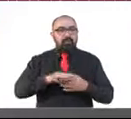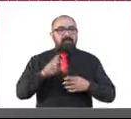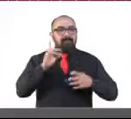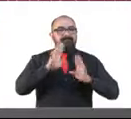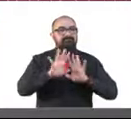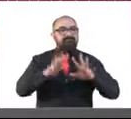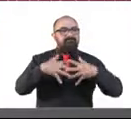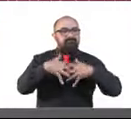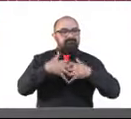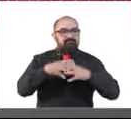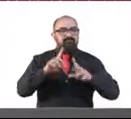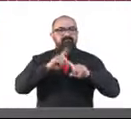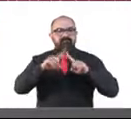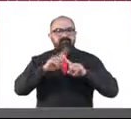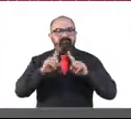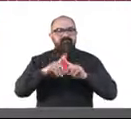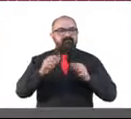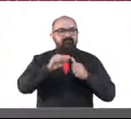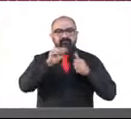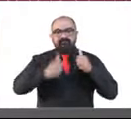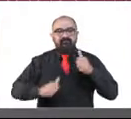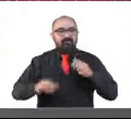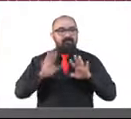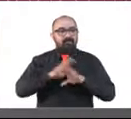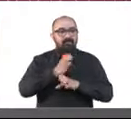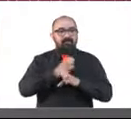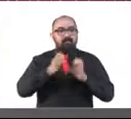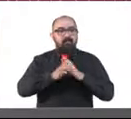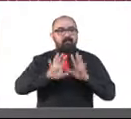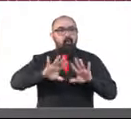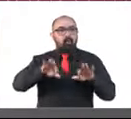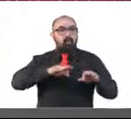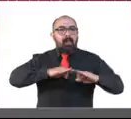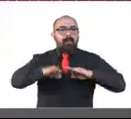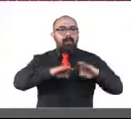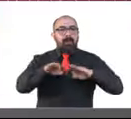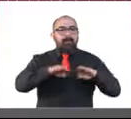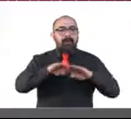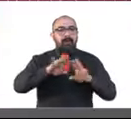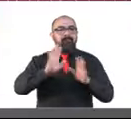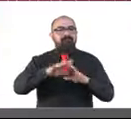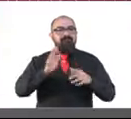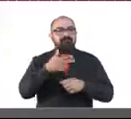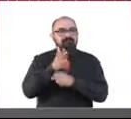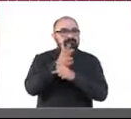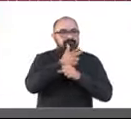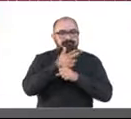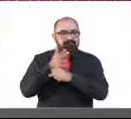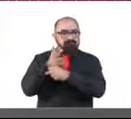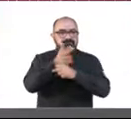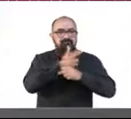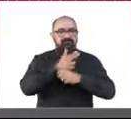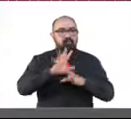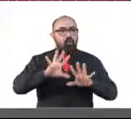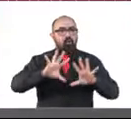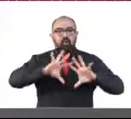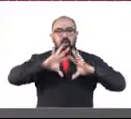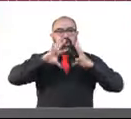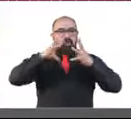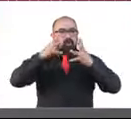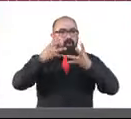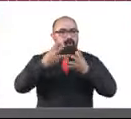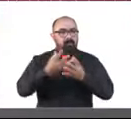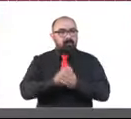fábrica de artes y oficios dedicada principalmente a oficios de la cinematografía o de todo lo que tiene que ver